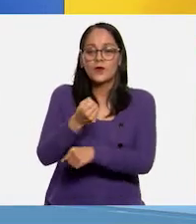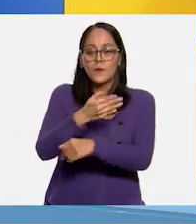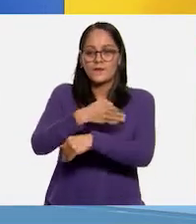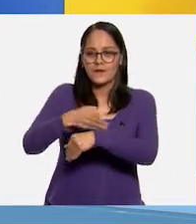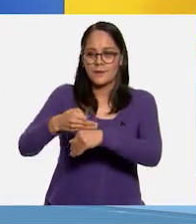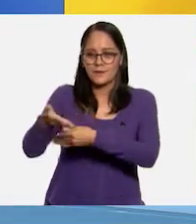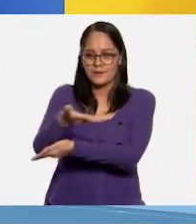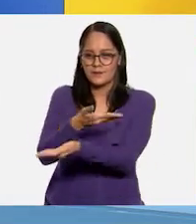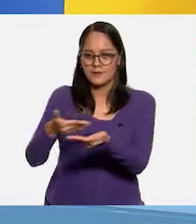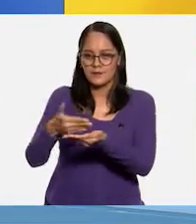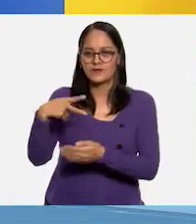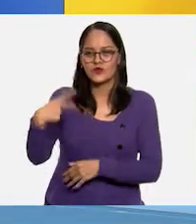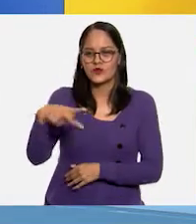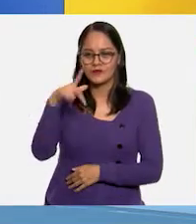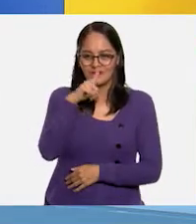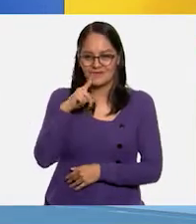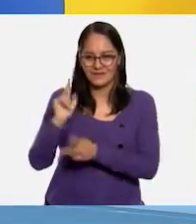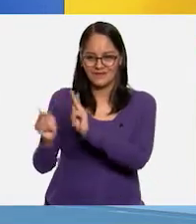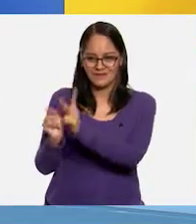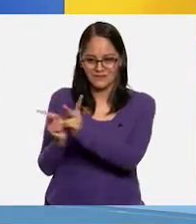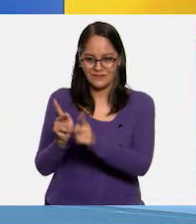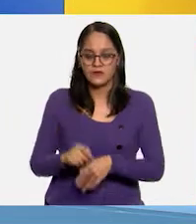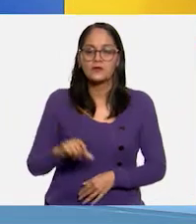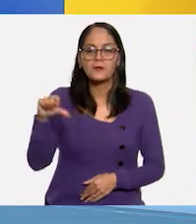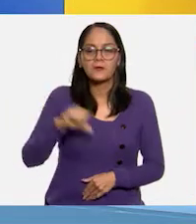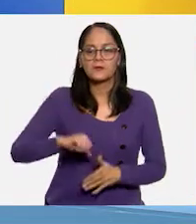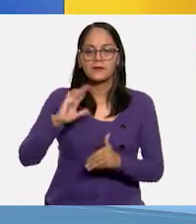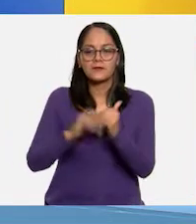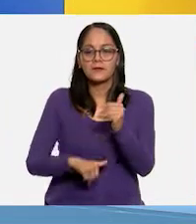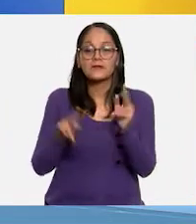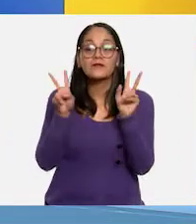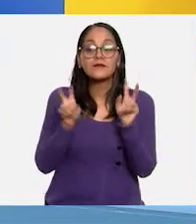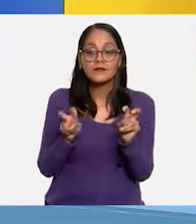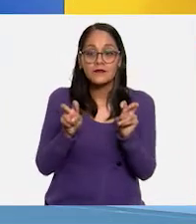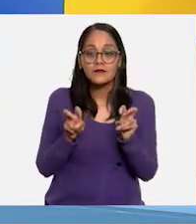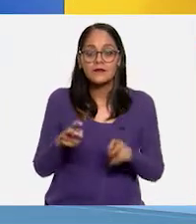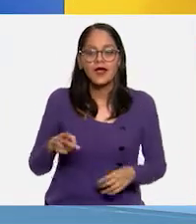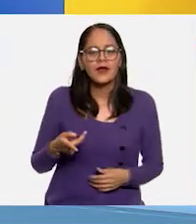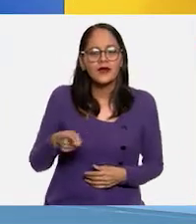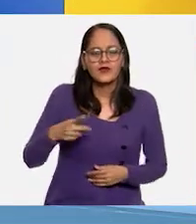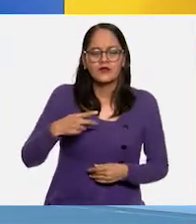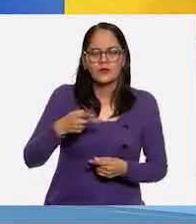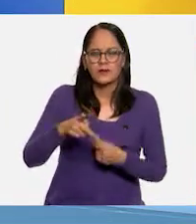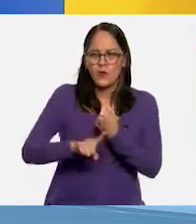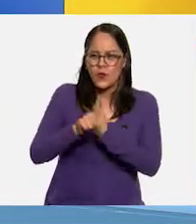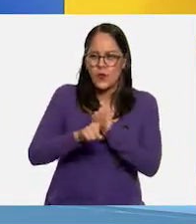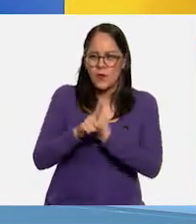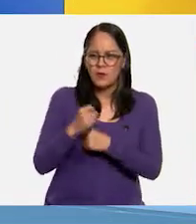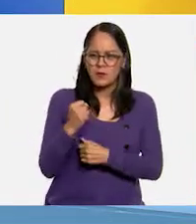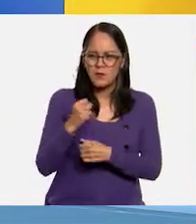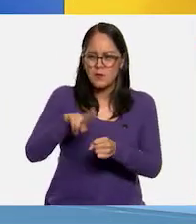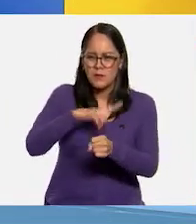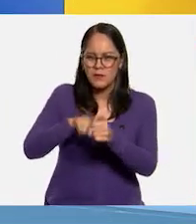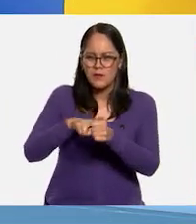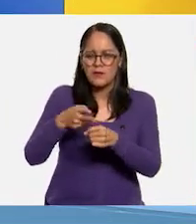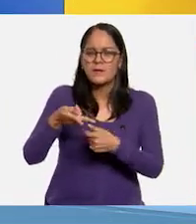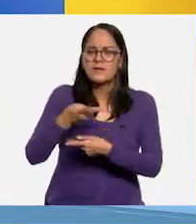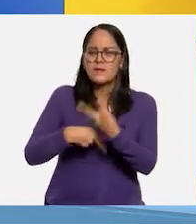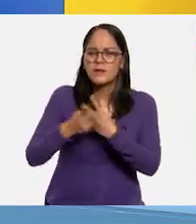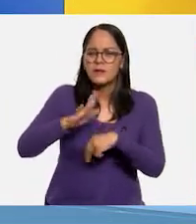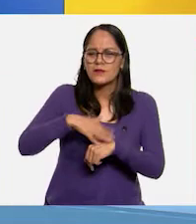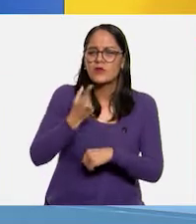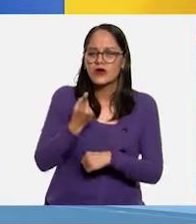tu familia en tu lengua materna. Por hoy hemos terminado con ¿Por qué ocurren los desastres? De Geografía 4º